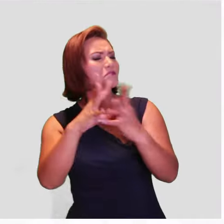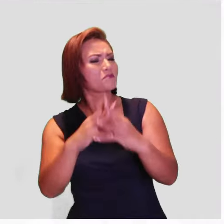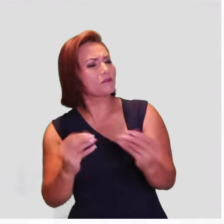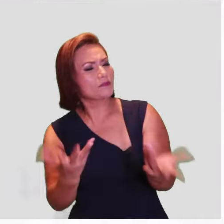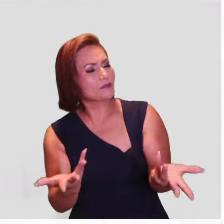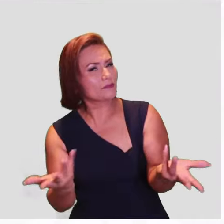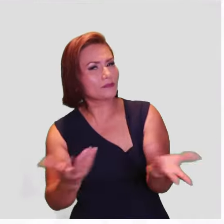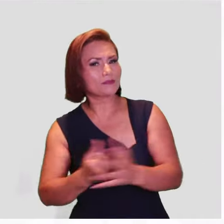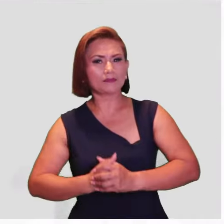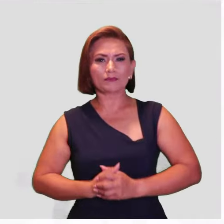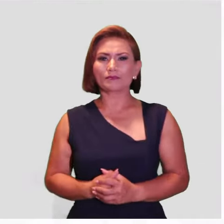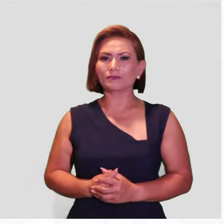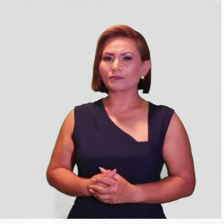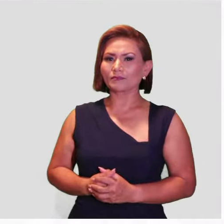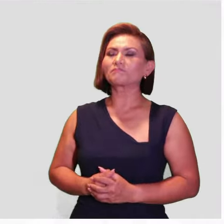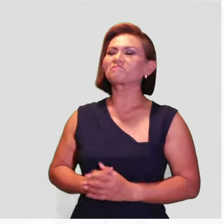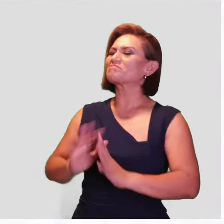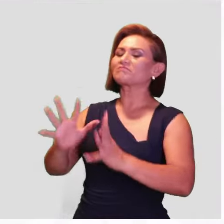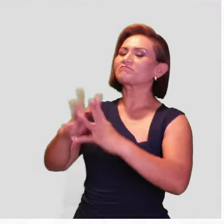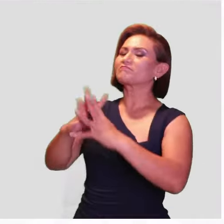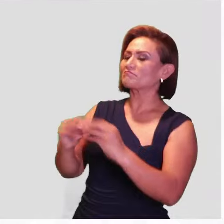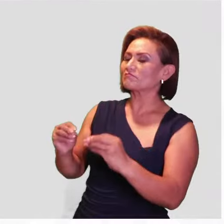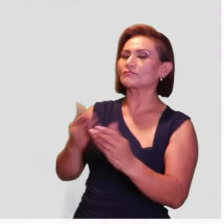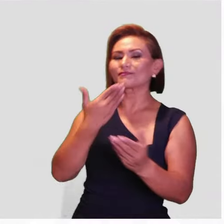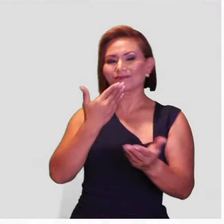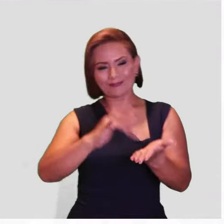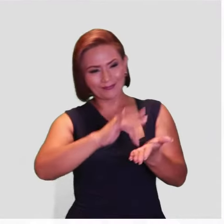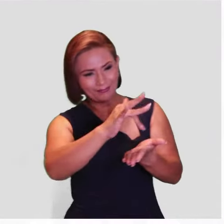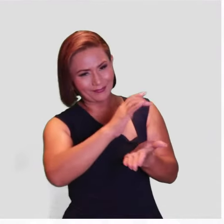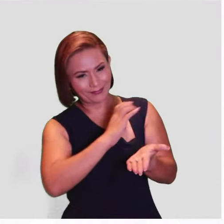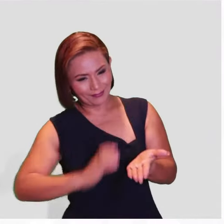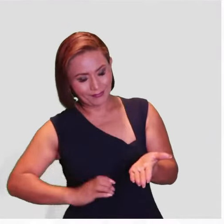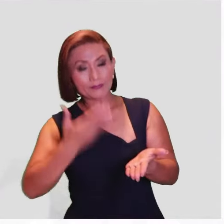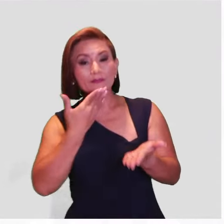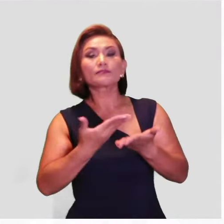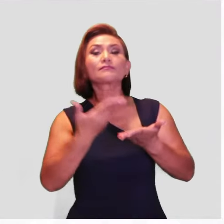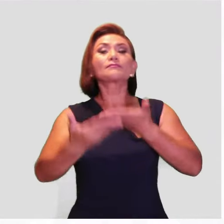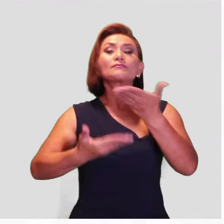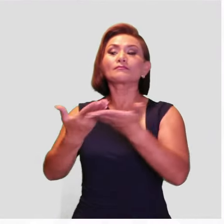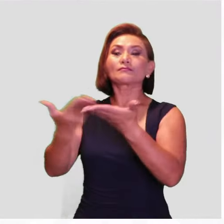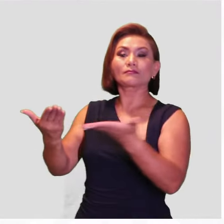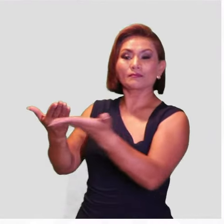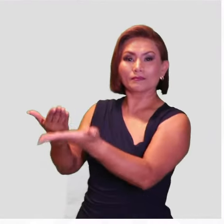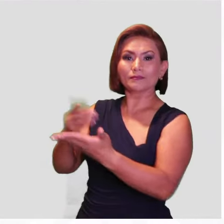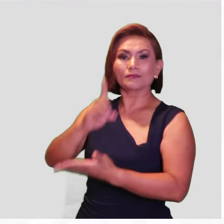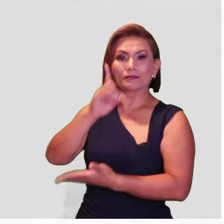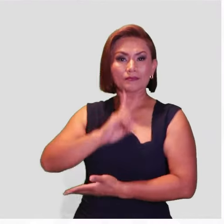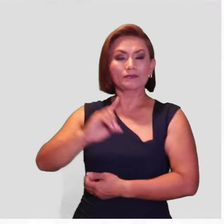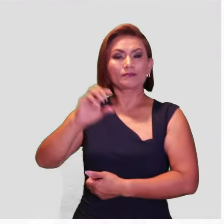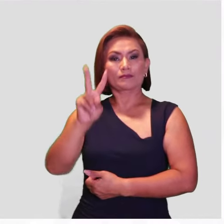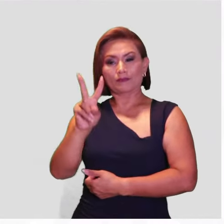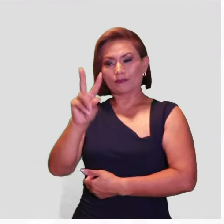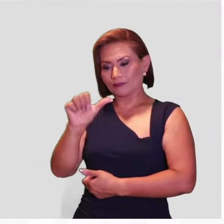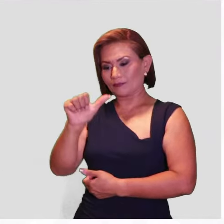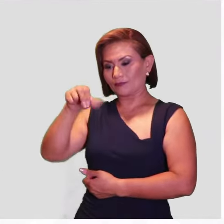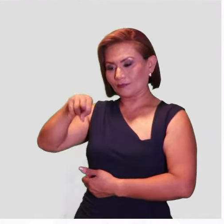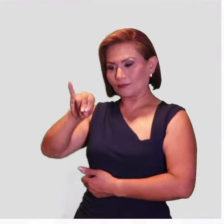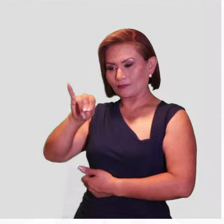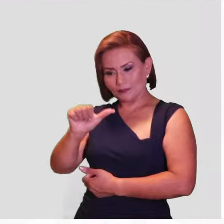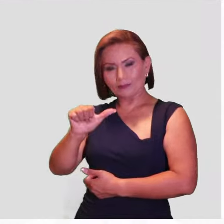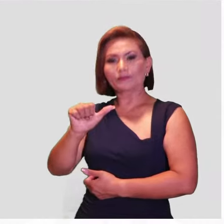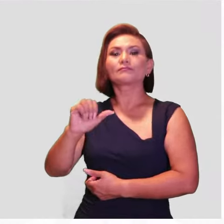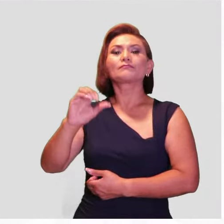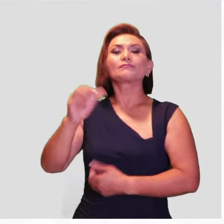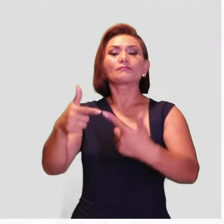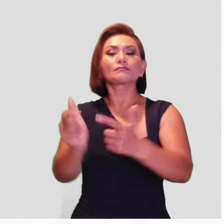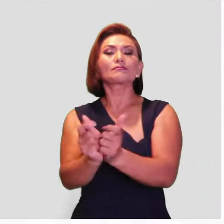emplearlos? Declino. Gracias, candidato. Cedemos ahora el uso de la voz a la candidata Vania Camacho Galván,